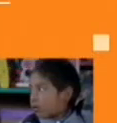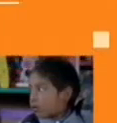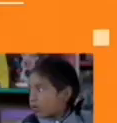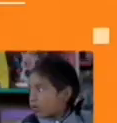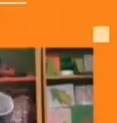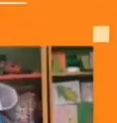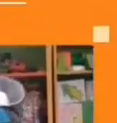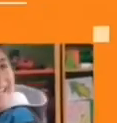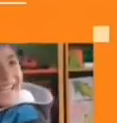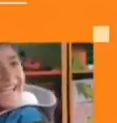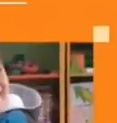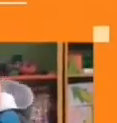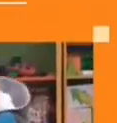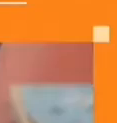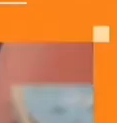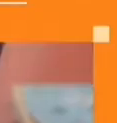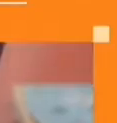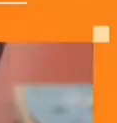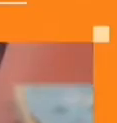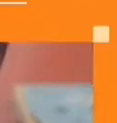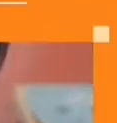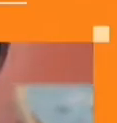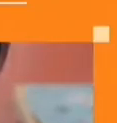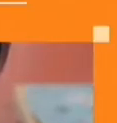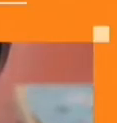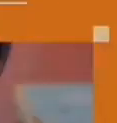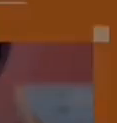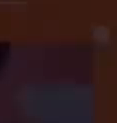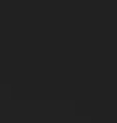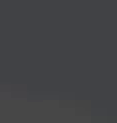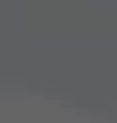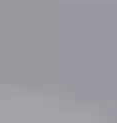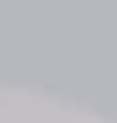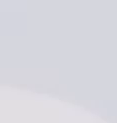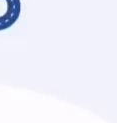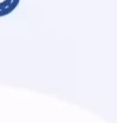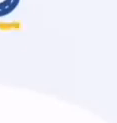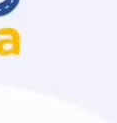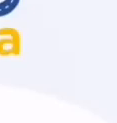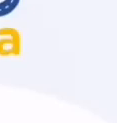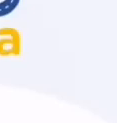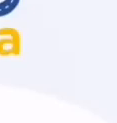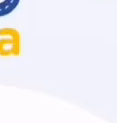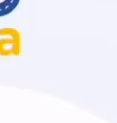Estamos viendo Aprendo en Casa, secundaria.